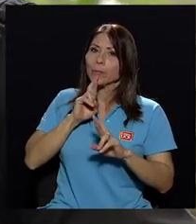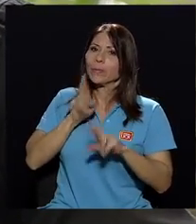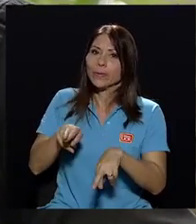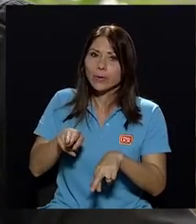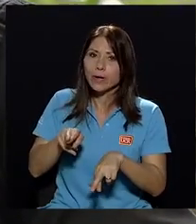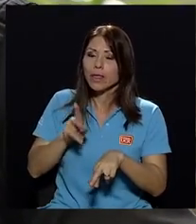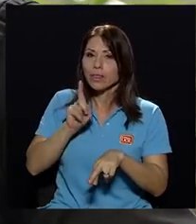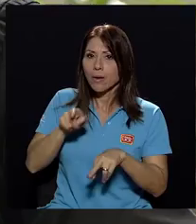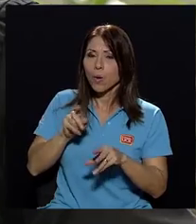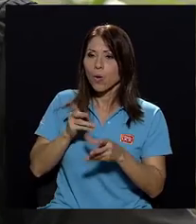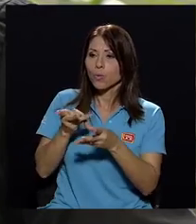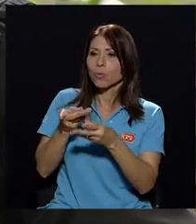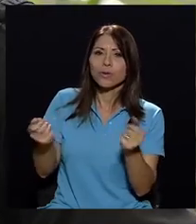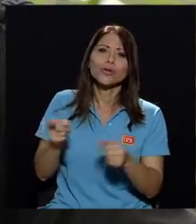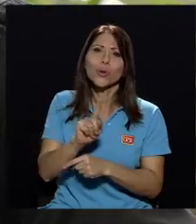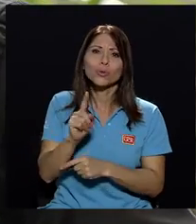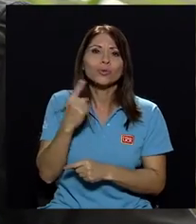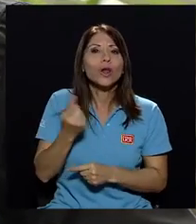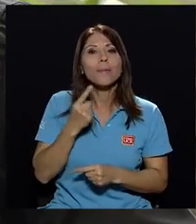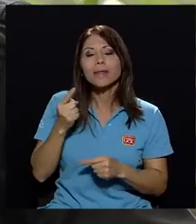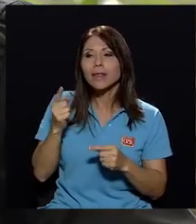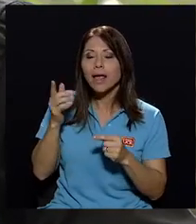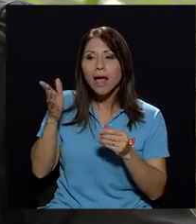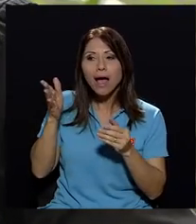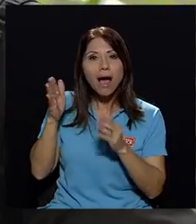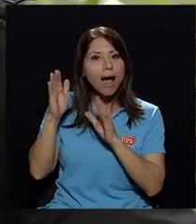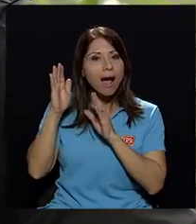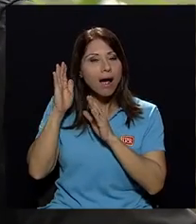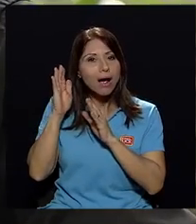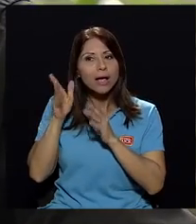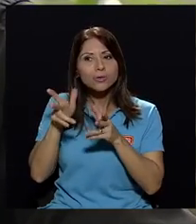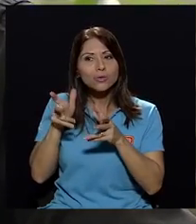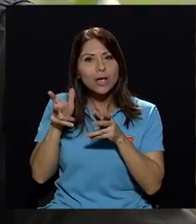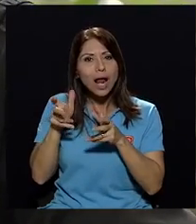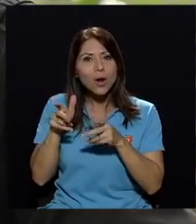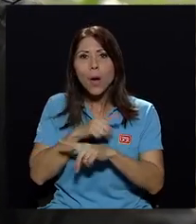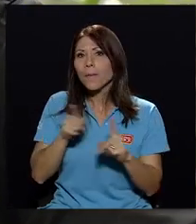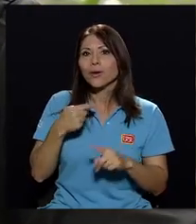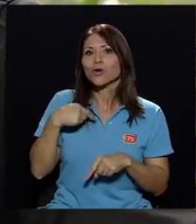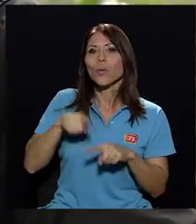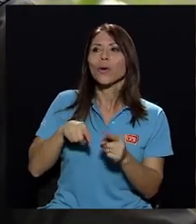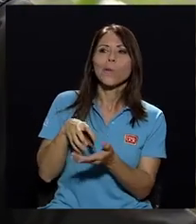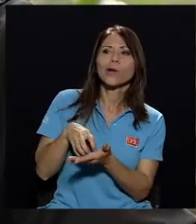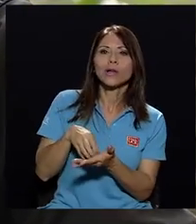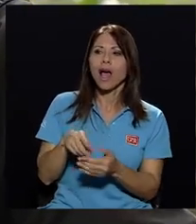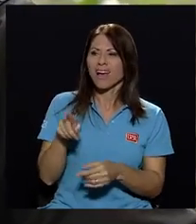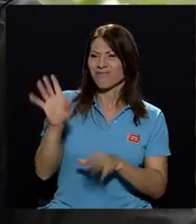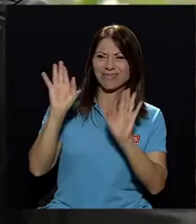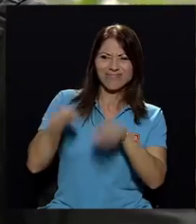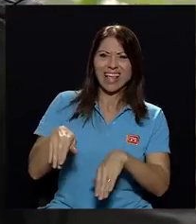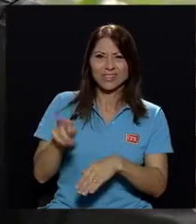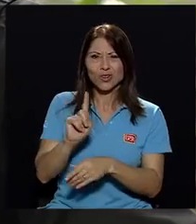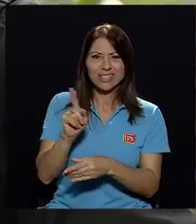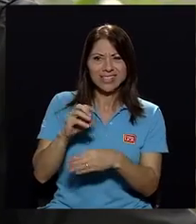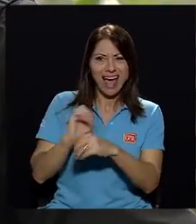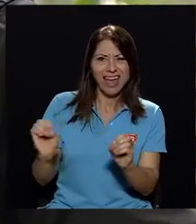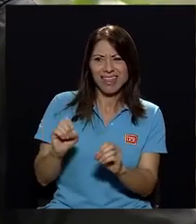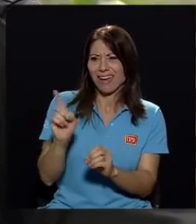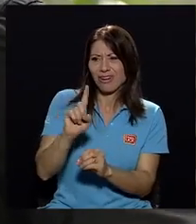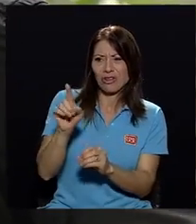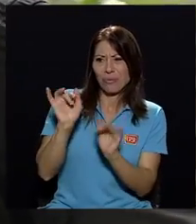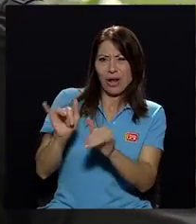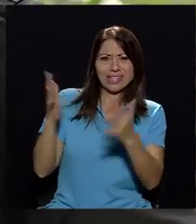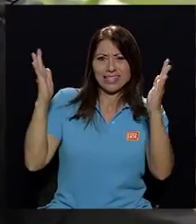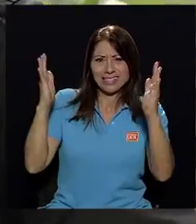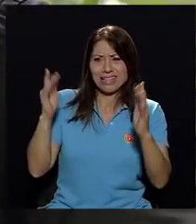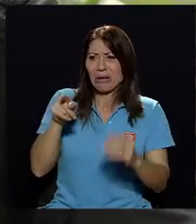una respuesta, darle una solución, solamente con escucharlo, pero no cuestionarle, no decirle, no, no, pues es que eso no es nada, no te pongas así,